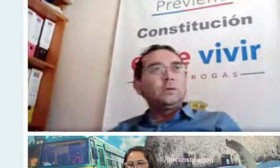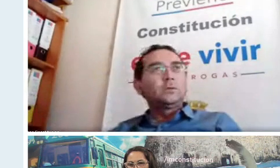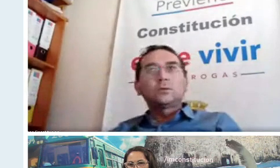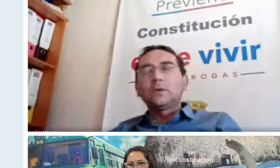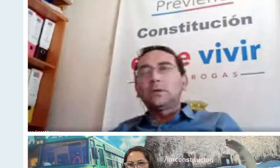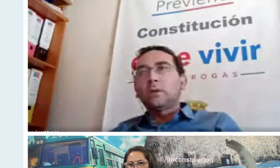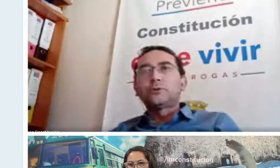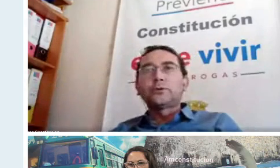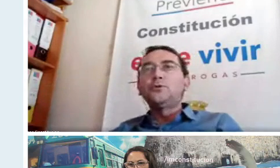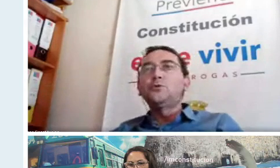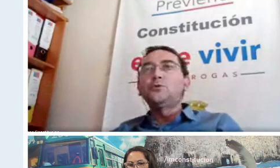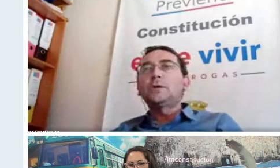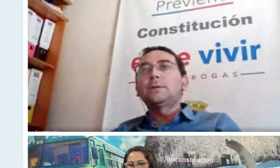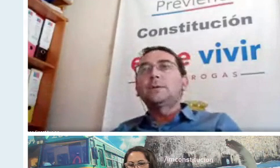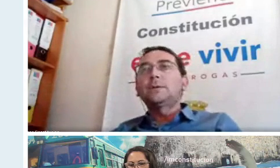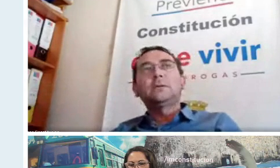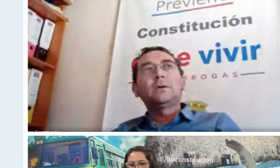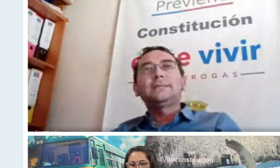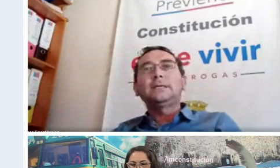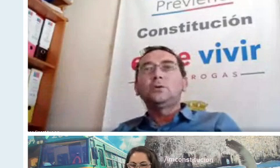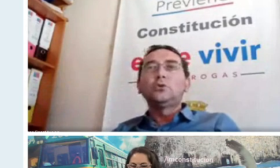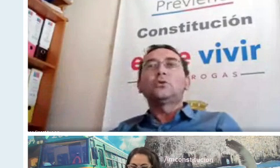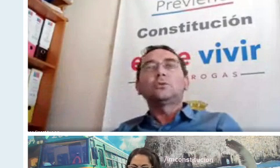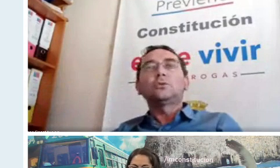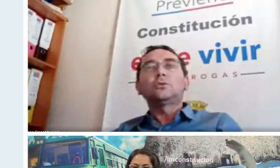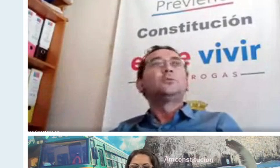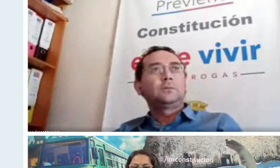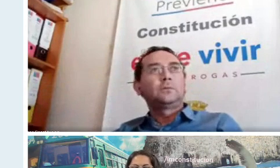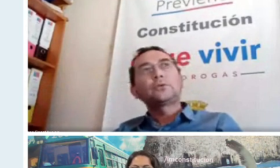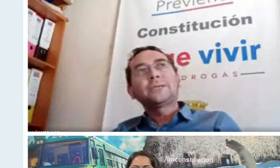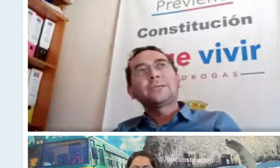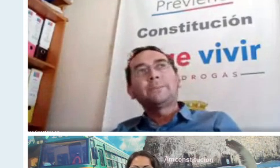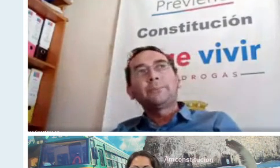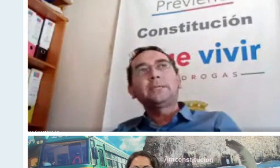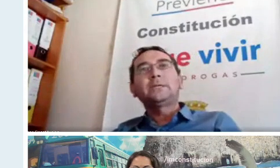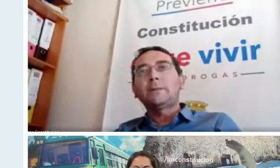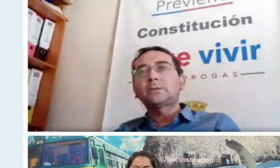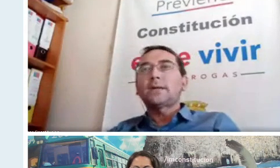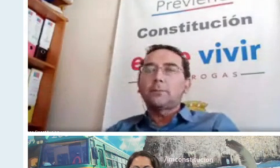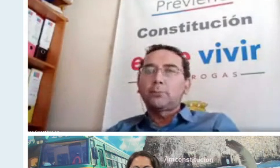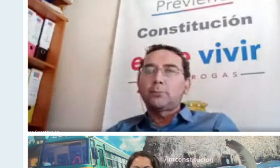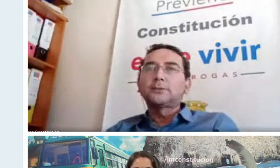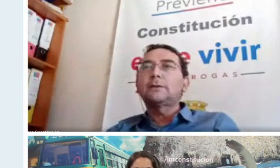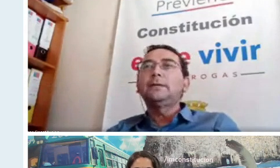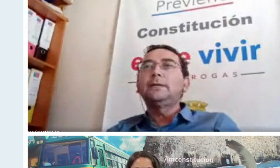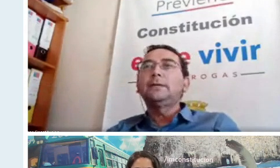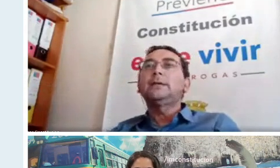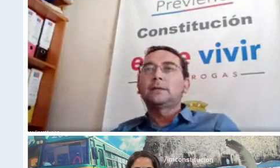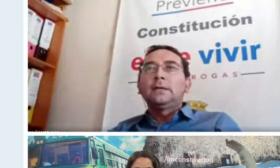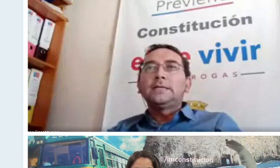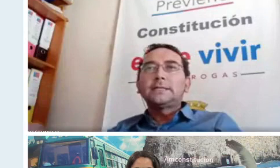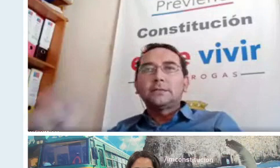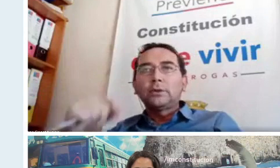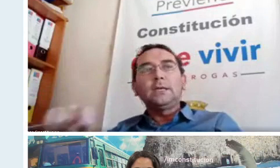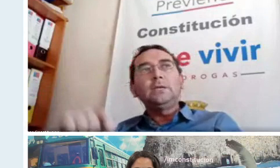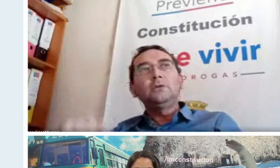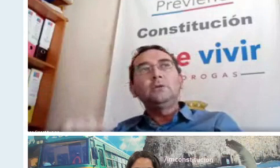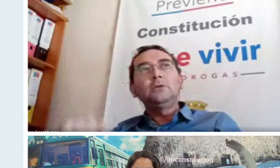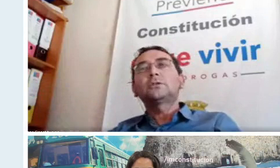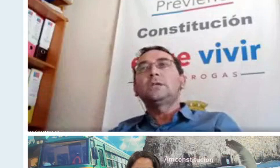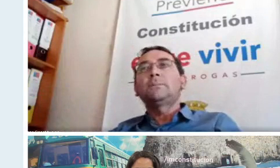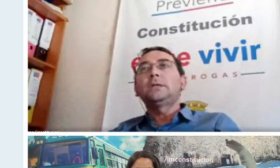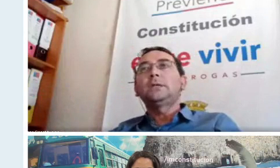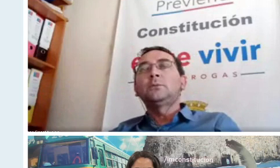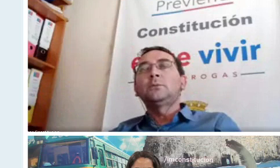tenemos un discurso en el cual nosotros nunca hemos llamado a decir no consuman. Nosotros siempre llamamos a la responsabilidad. Y es donde ahí